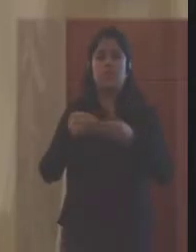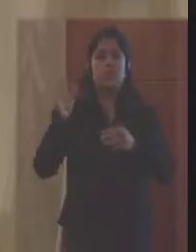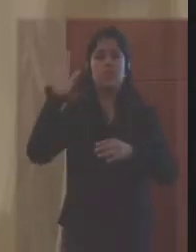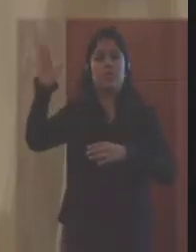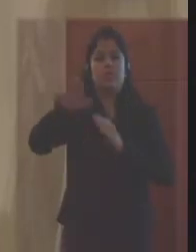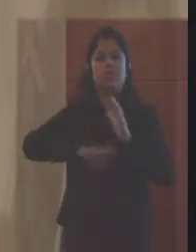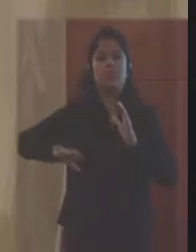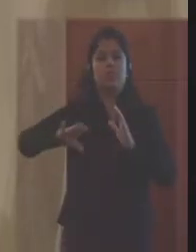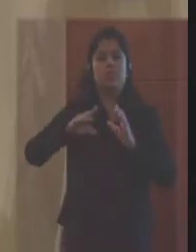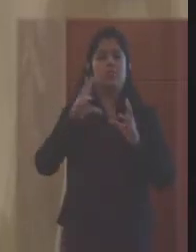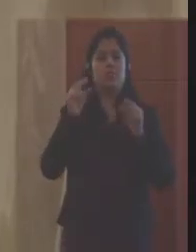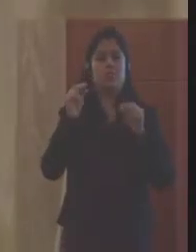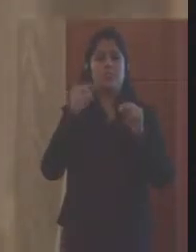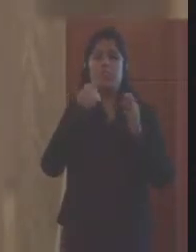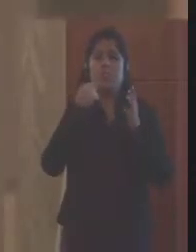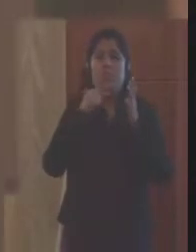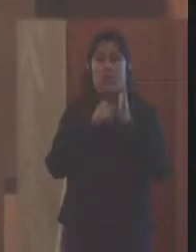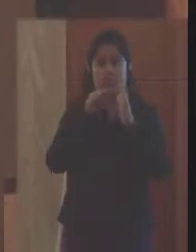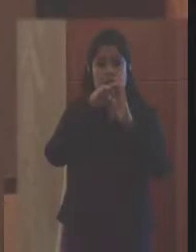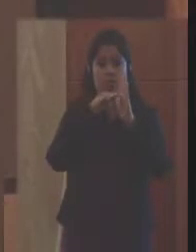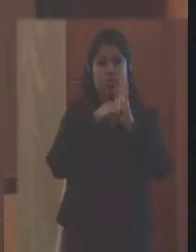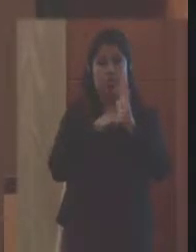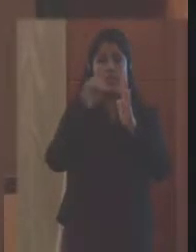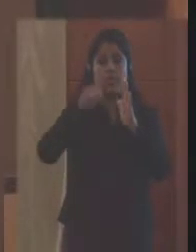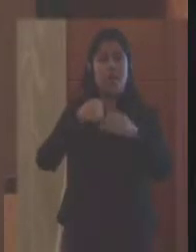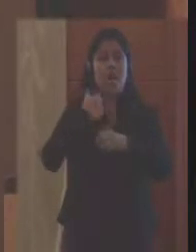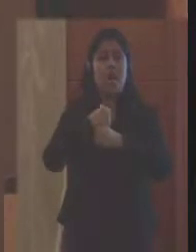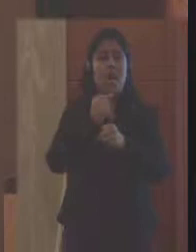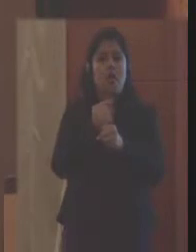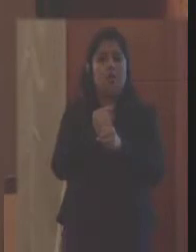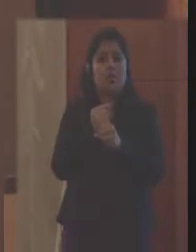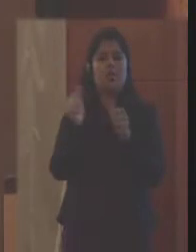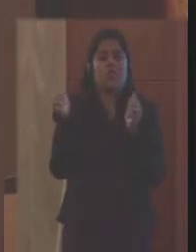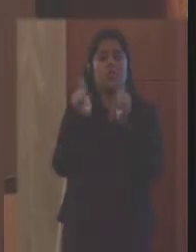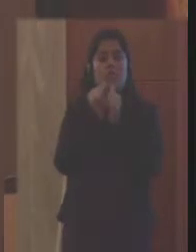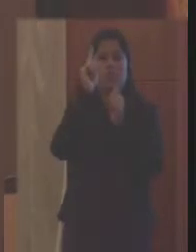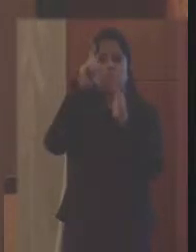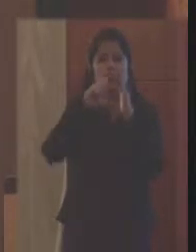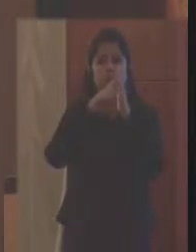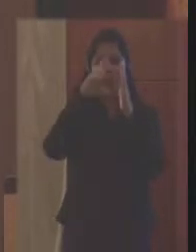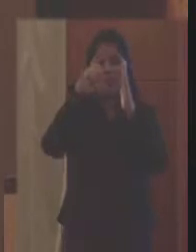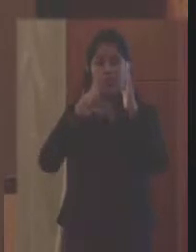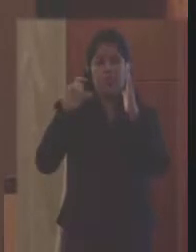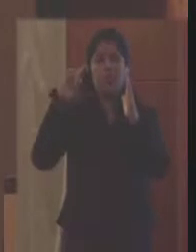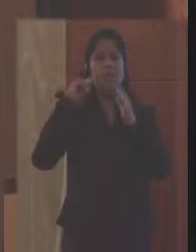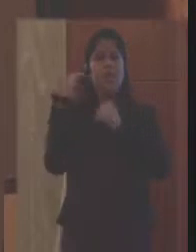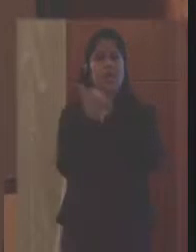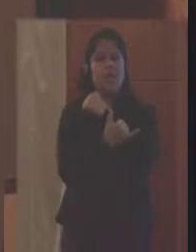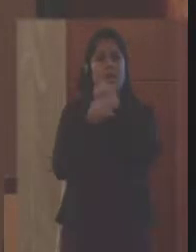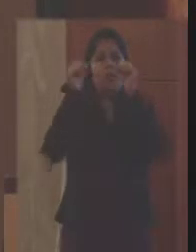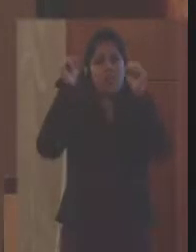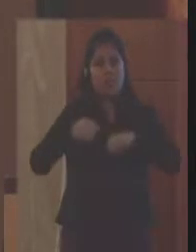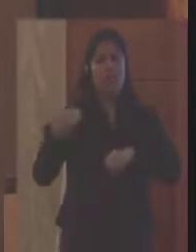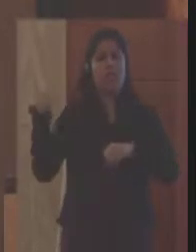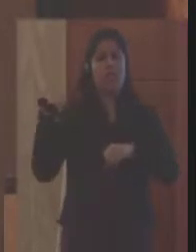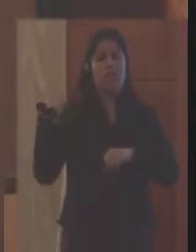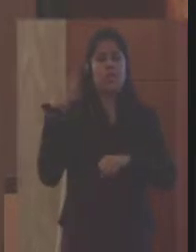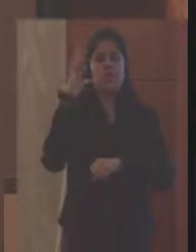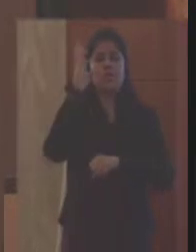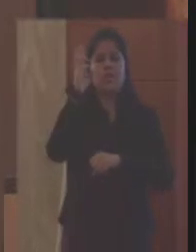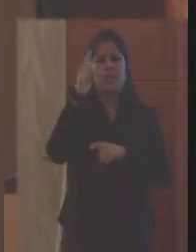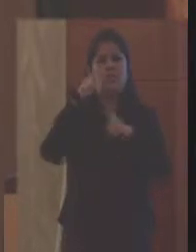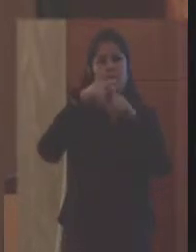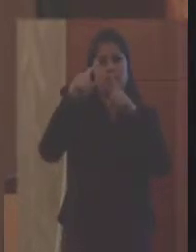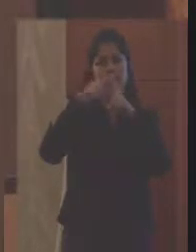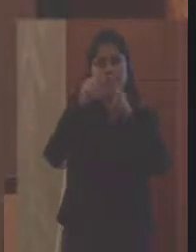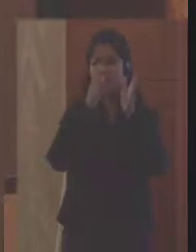situación mediática, sino esta norma se hace con un esquema para que el país pueda tener por lo menos 6 elementos